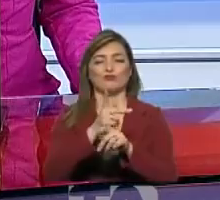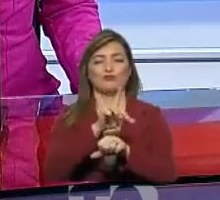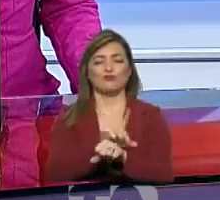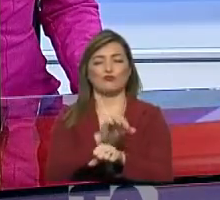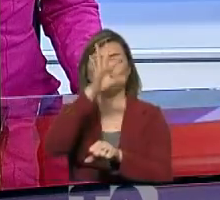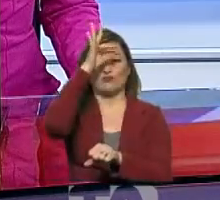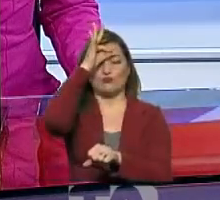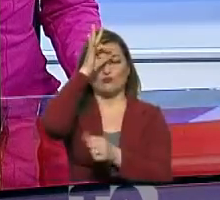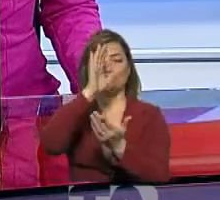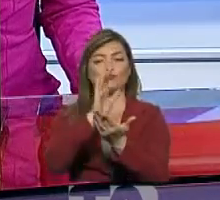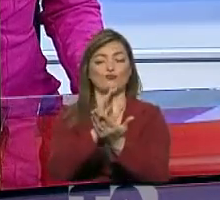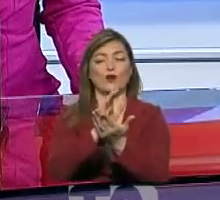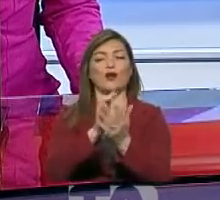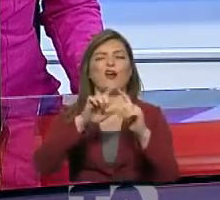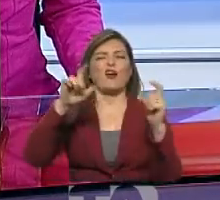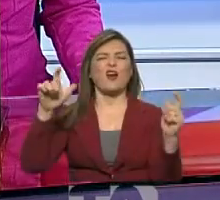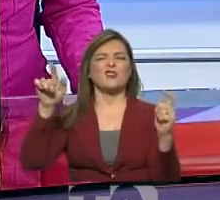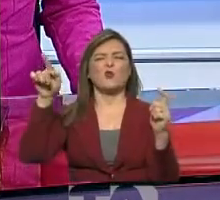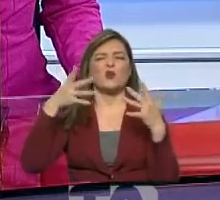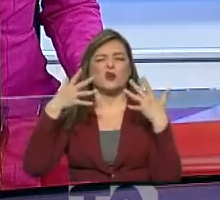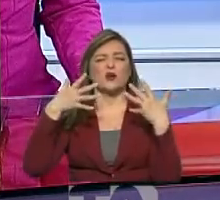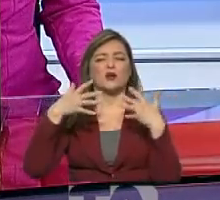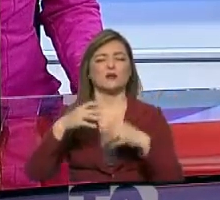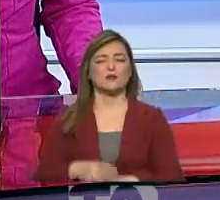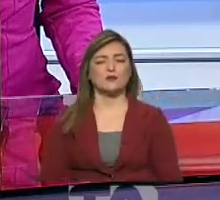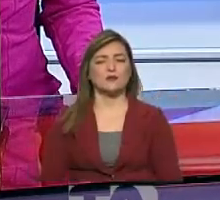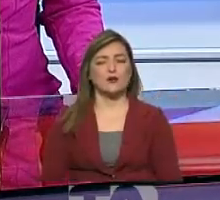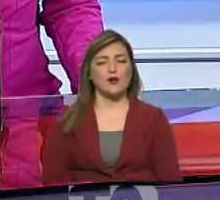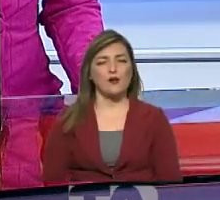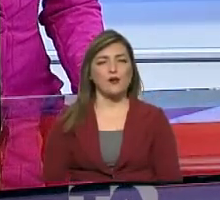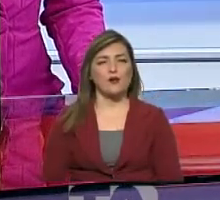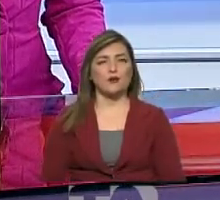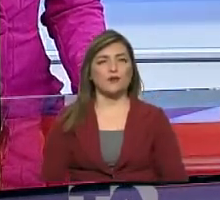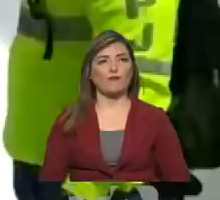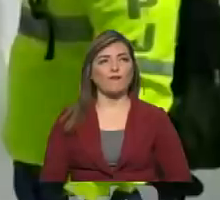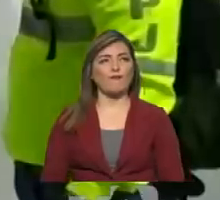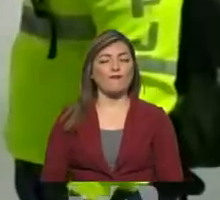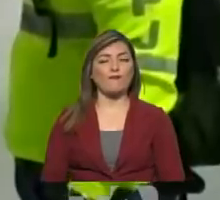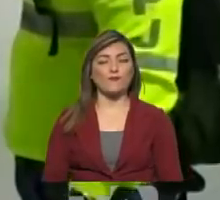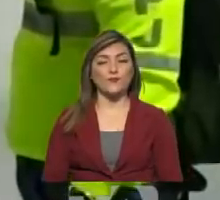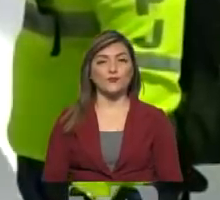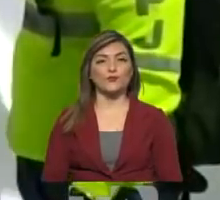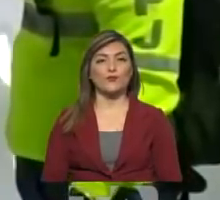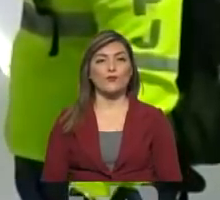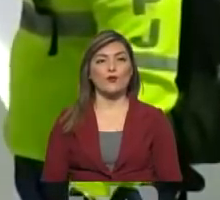Teodoro Maldonado Carbo de Guayaquil. El perjuicio a la Casa de Salud supera $1 millón.